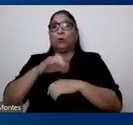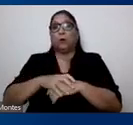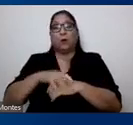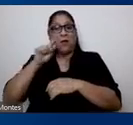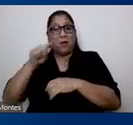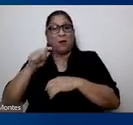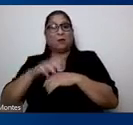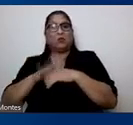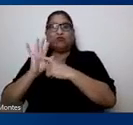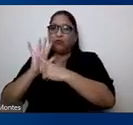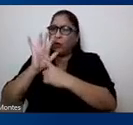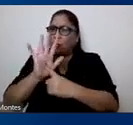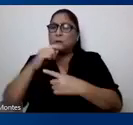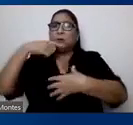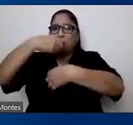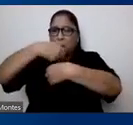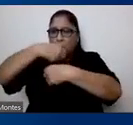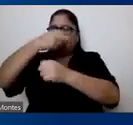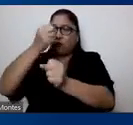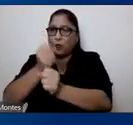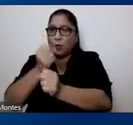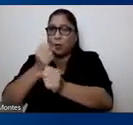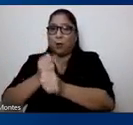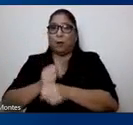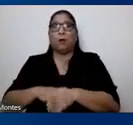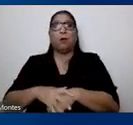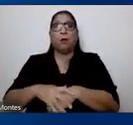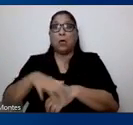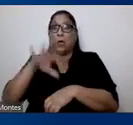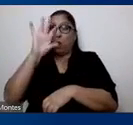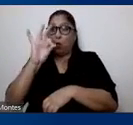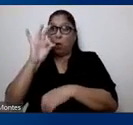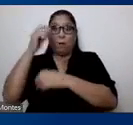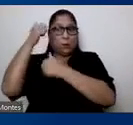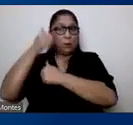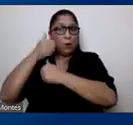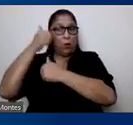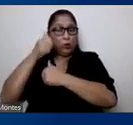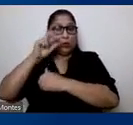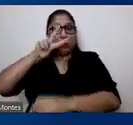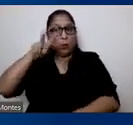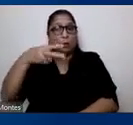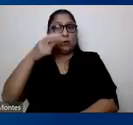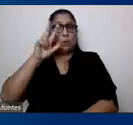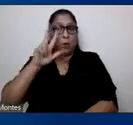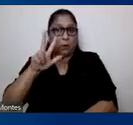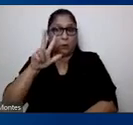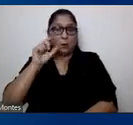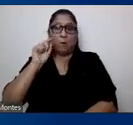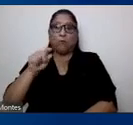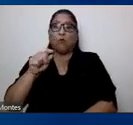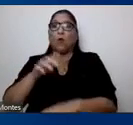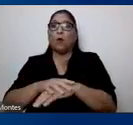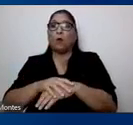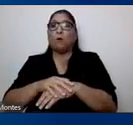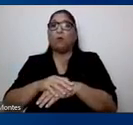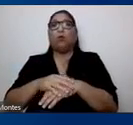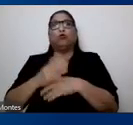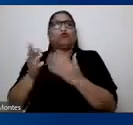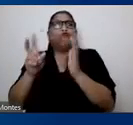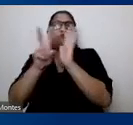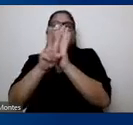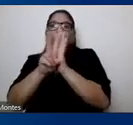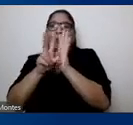una muestra que fue creada el día 9 de agosto del año 2003 a disposición y voluntad de